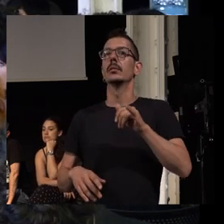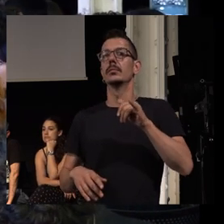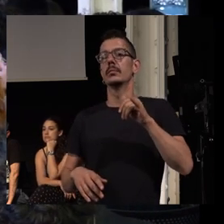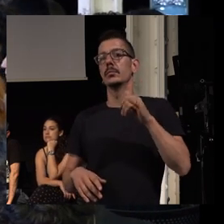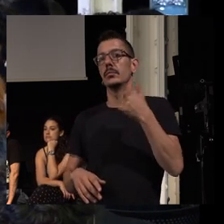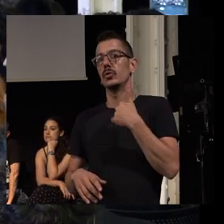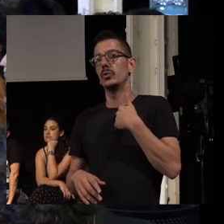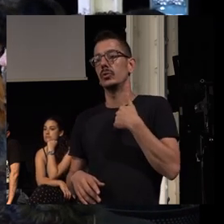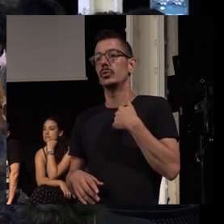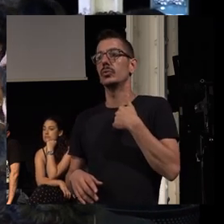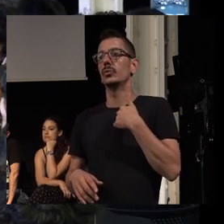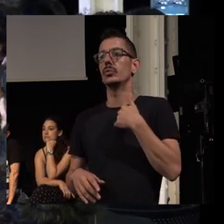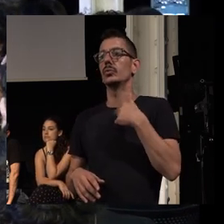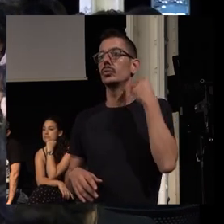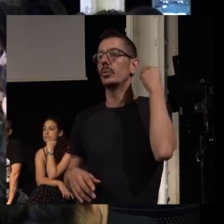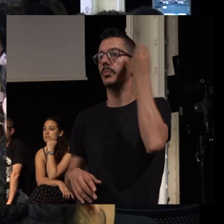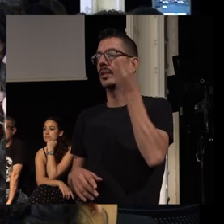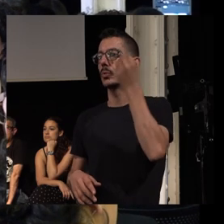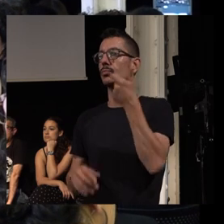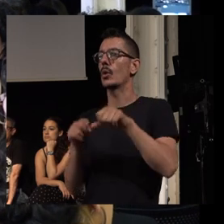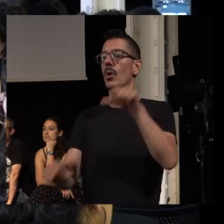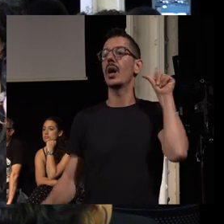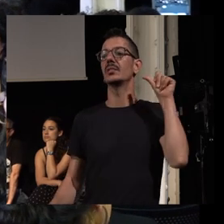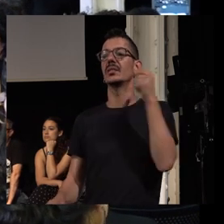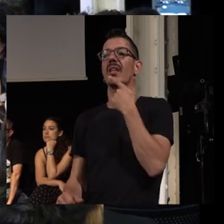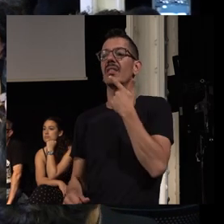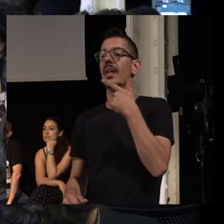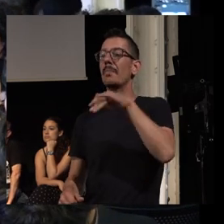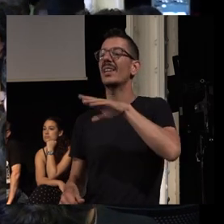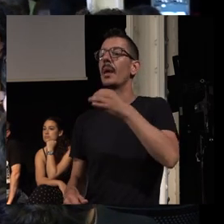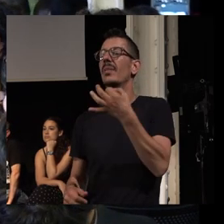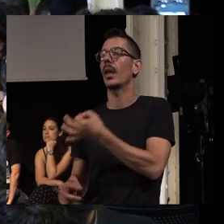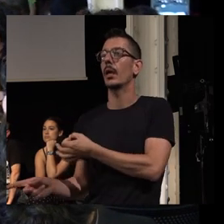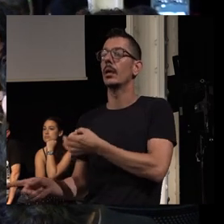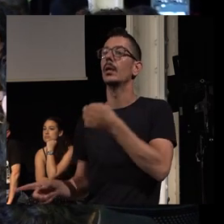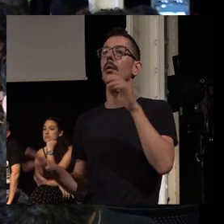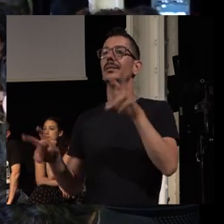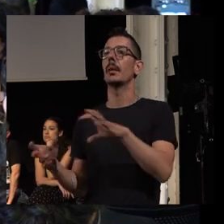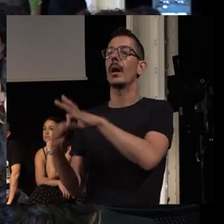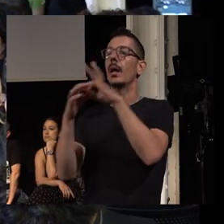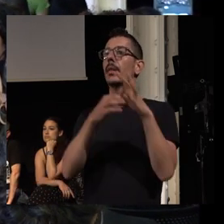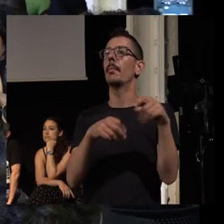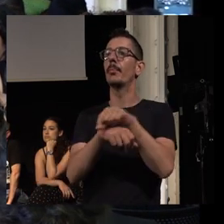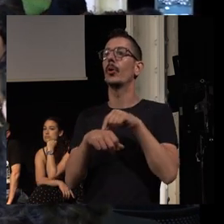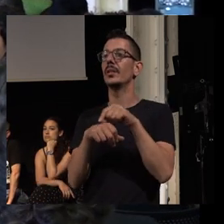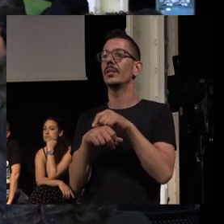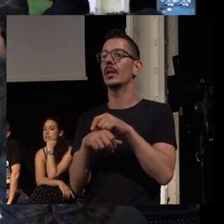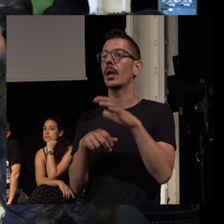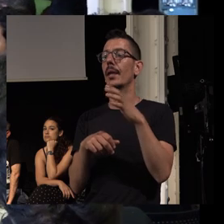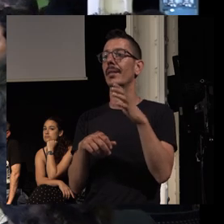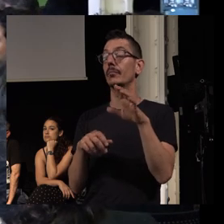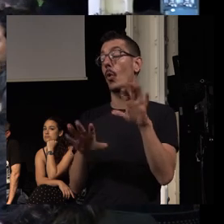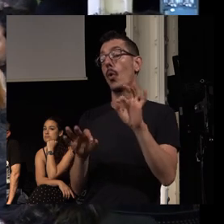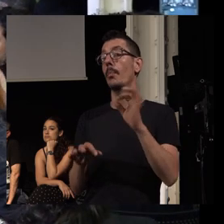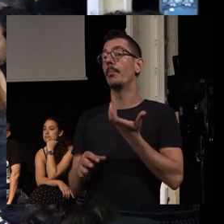a mí me resurgía y también un poco tomando el hilo de lo que antes decía Miriam, ¿no?, respecto al tema de la política, de la propuesta del